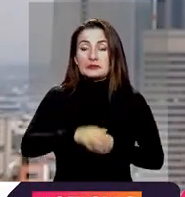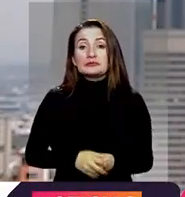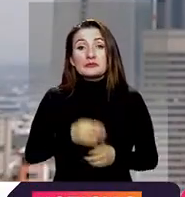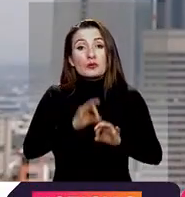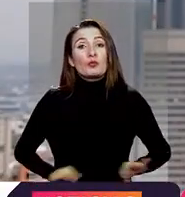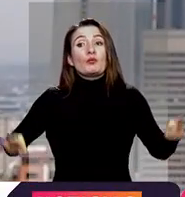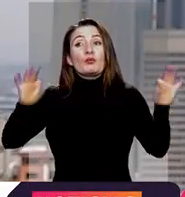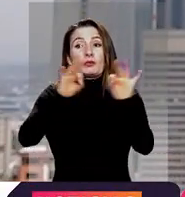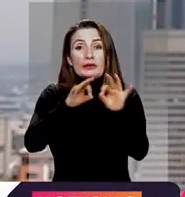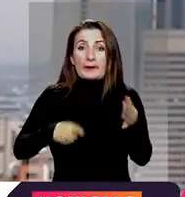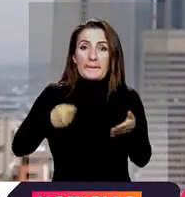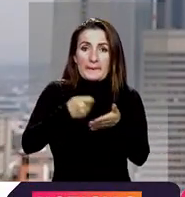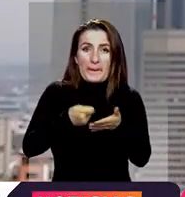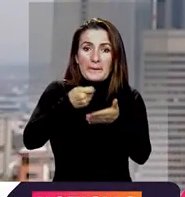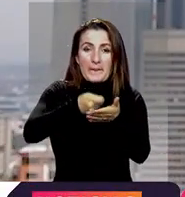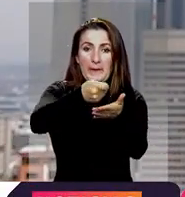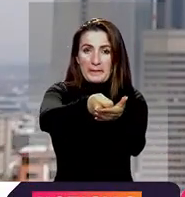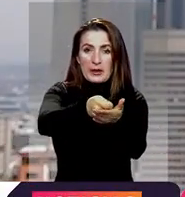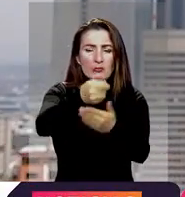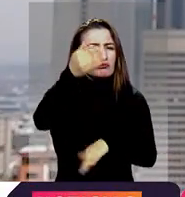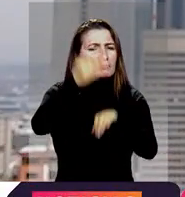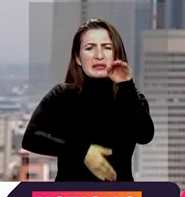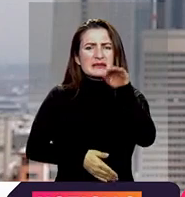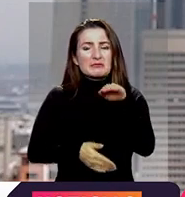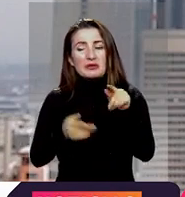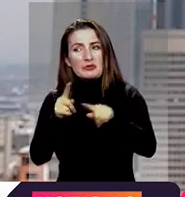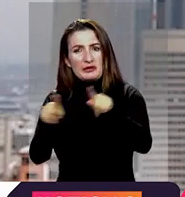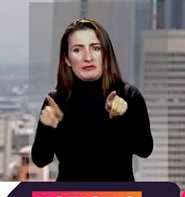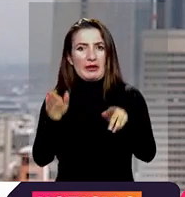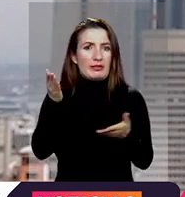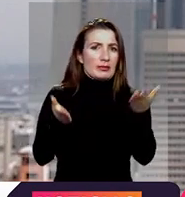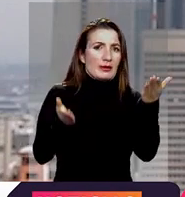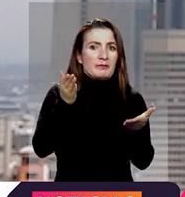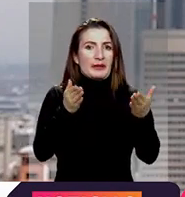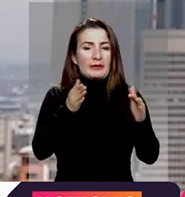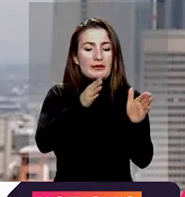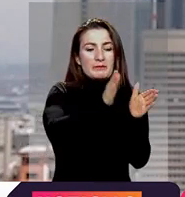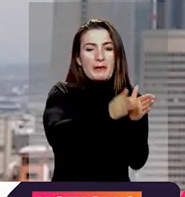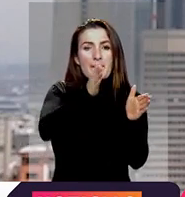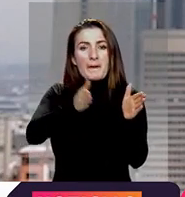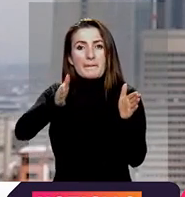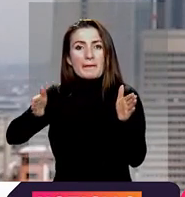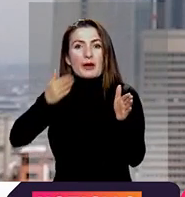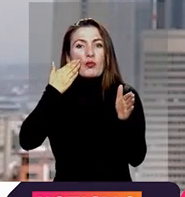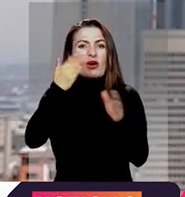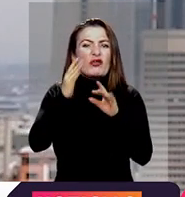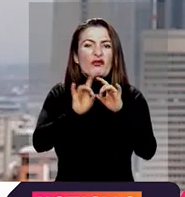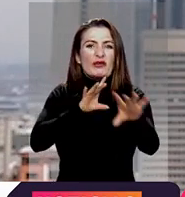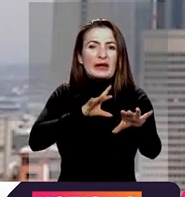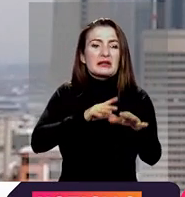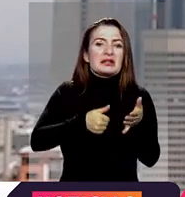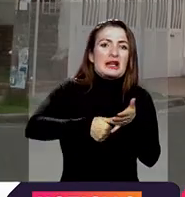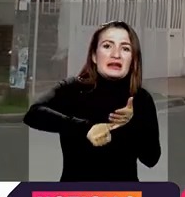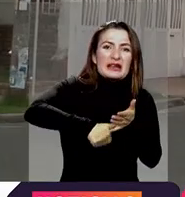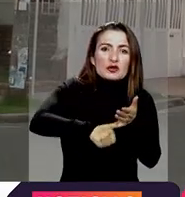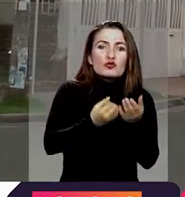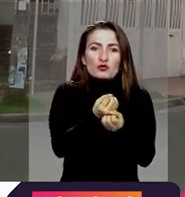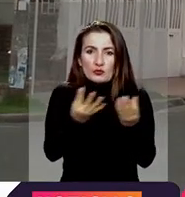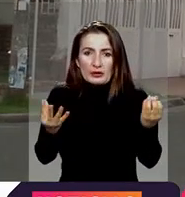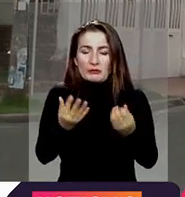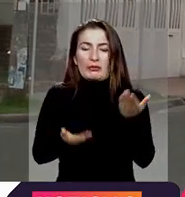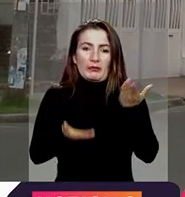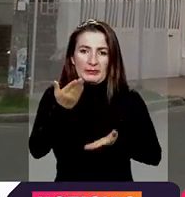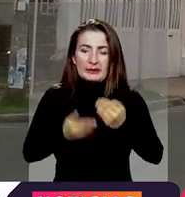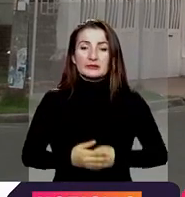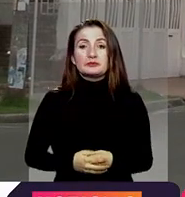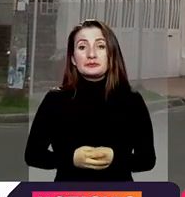de retención tengan en cuenta estos vencimientos diferenciales que dependen del último dígito del documento de identificación. En lo que tiene que